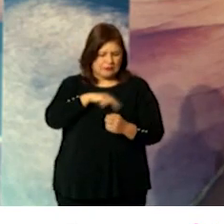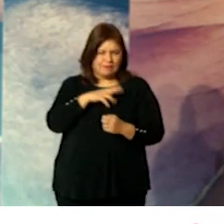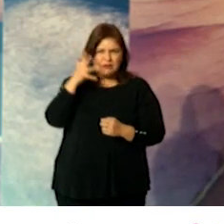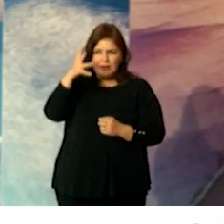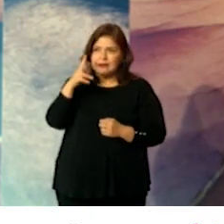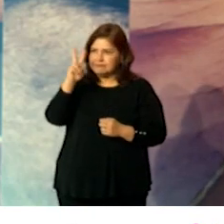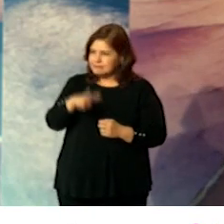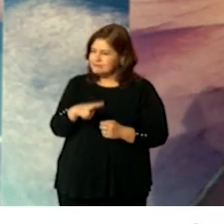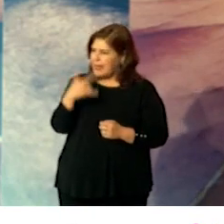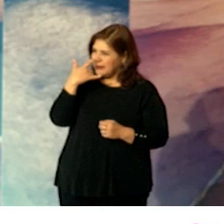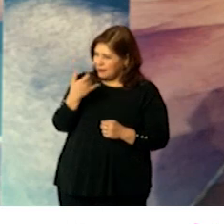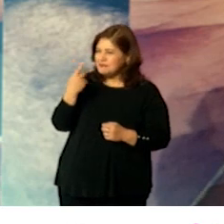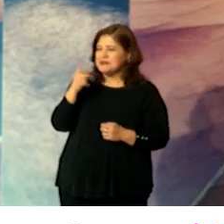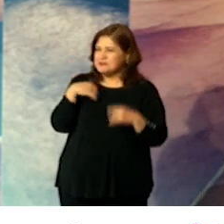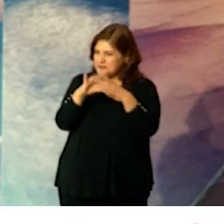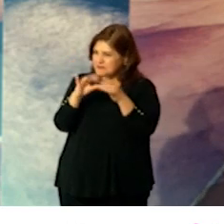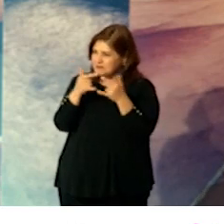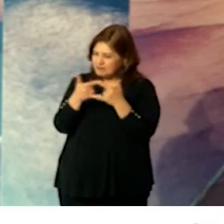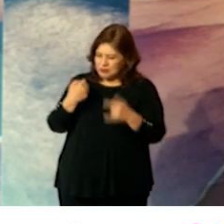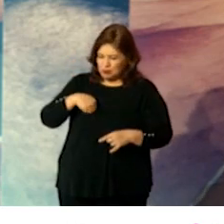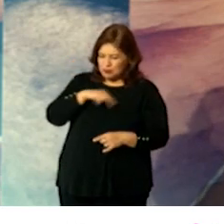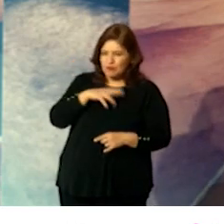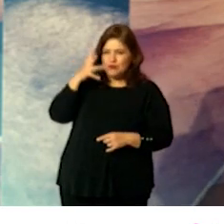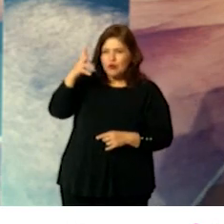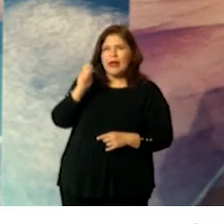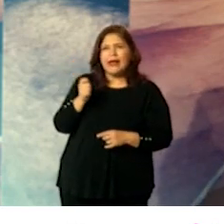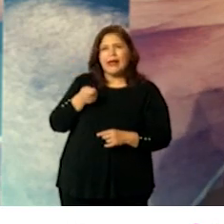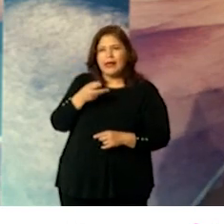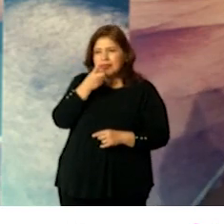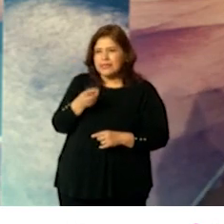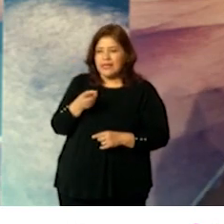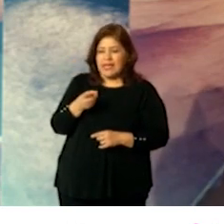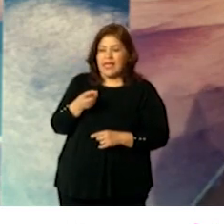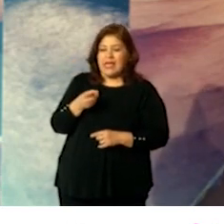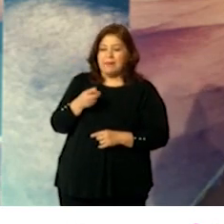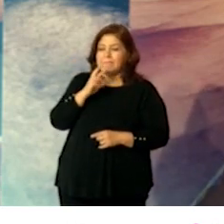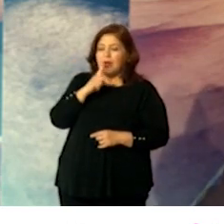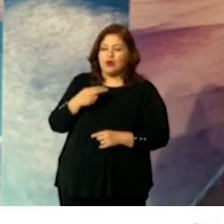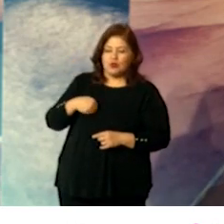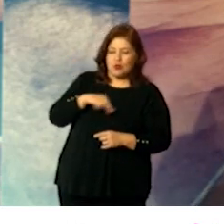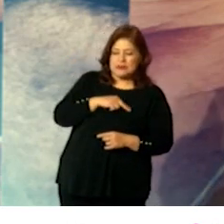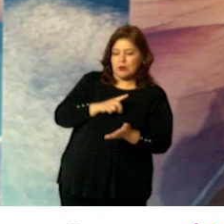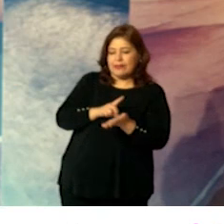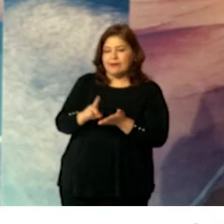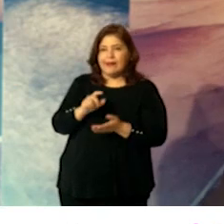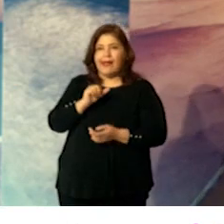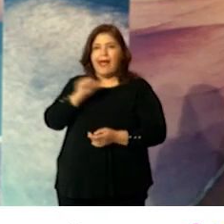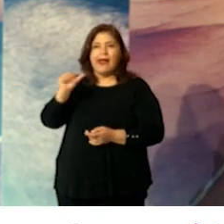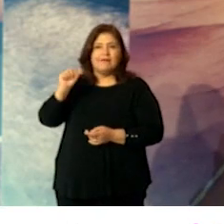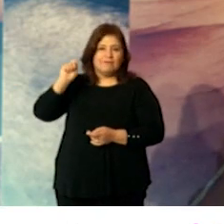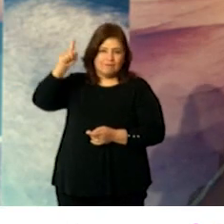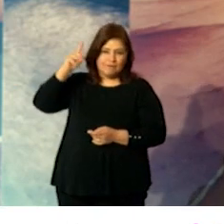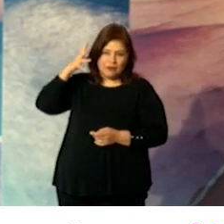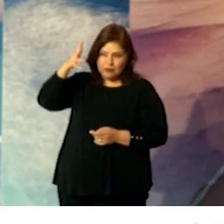curioso y les voy a contar esta anécdota. Nuestro futuro se iba a llamar Nuestro Derecho al Futuro. De hecho, nuestra